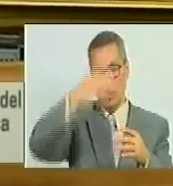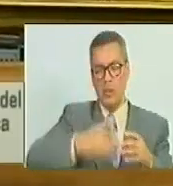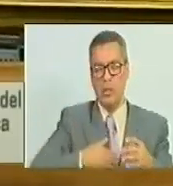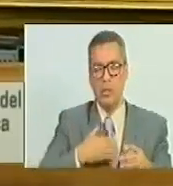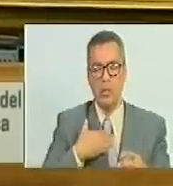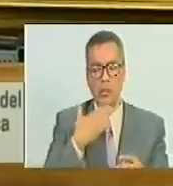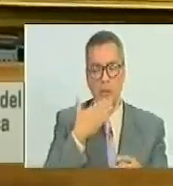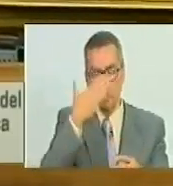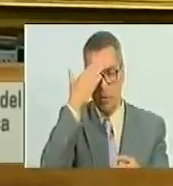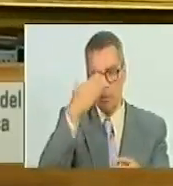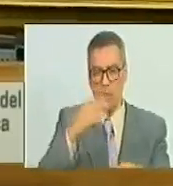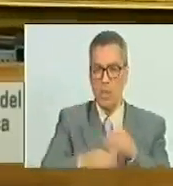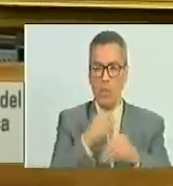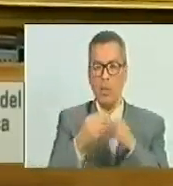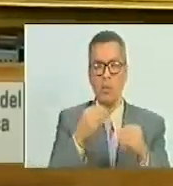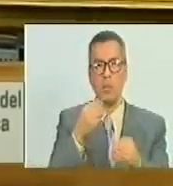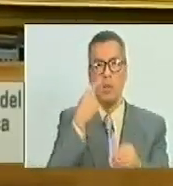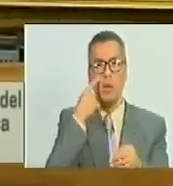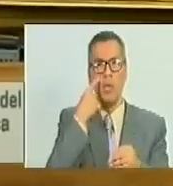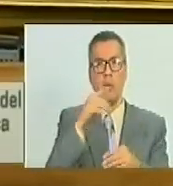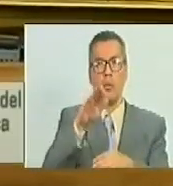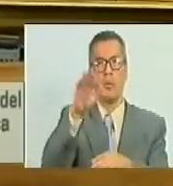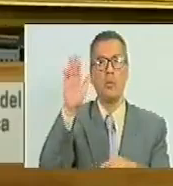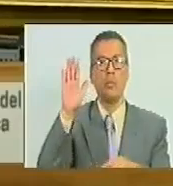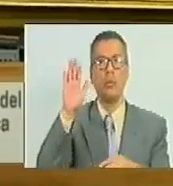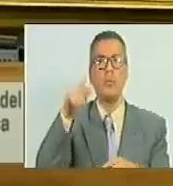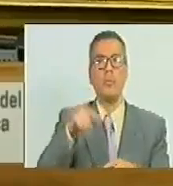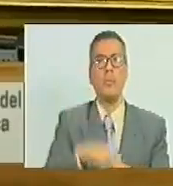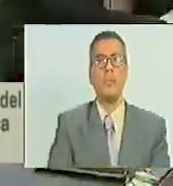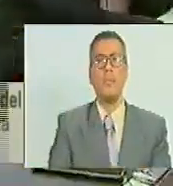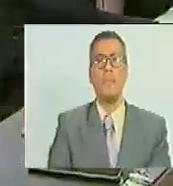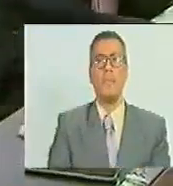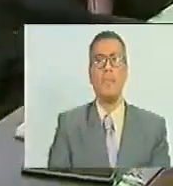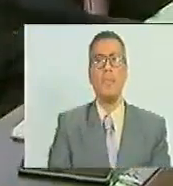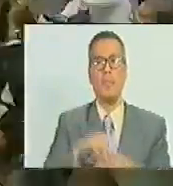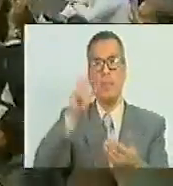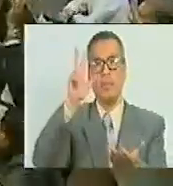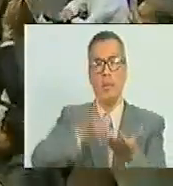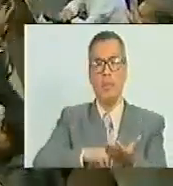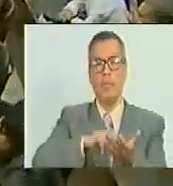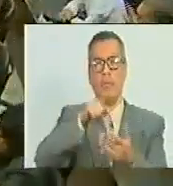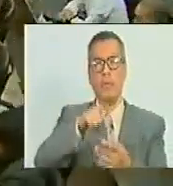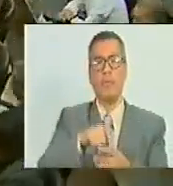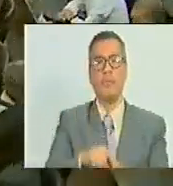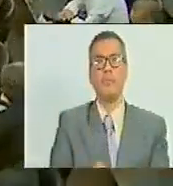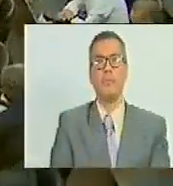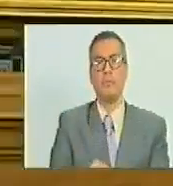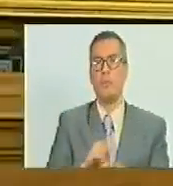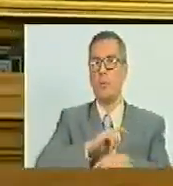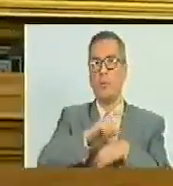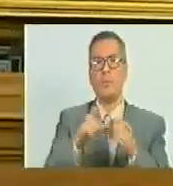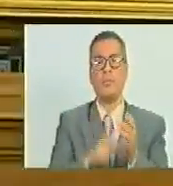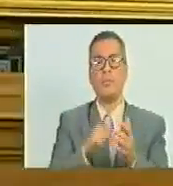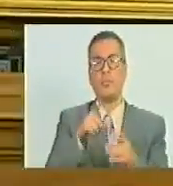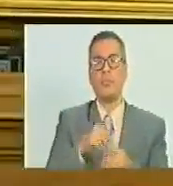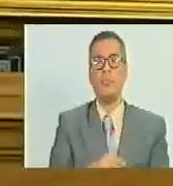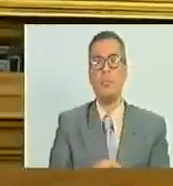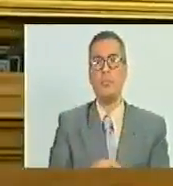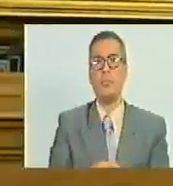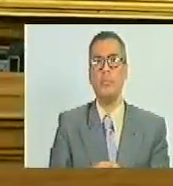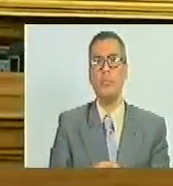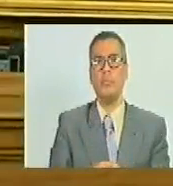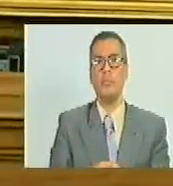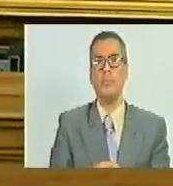Arabia Saudita, sírvanse a manifestarlo con la señal de costumbre. Queda aprobado por unanimidad.